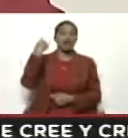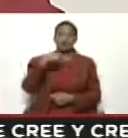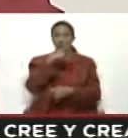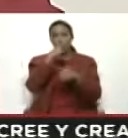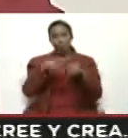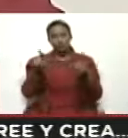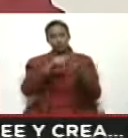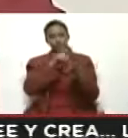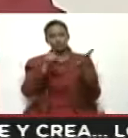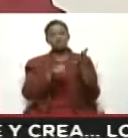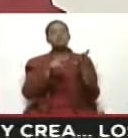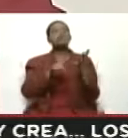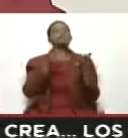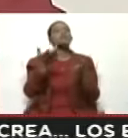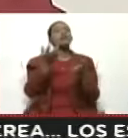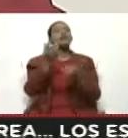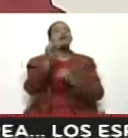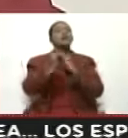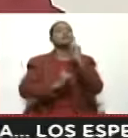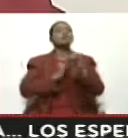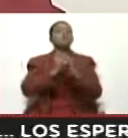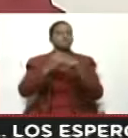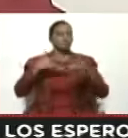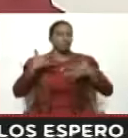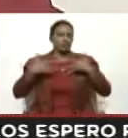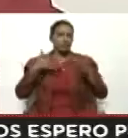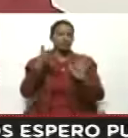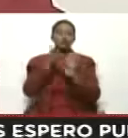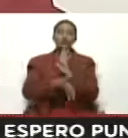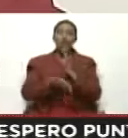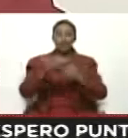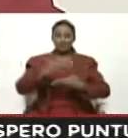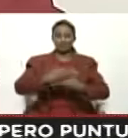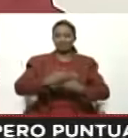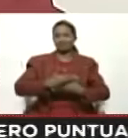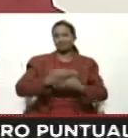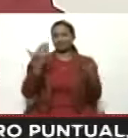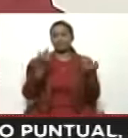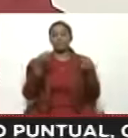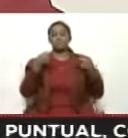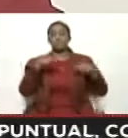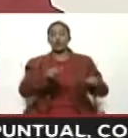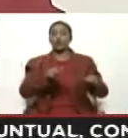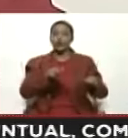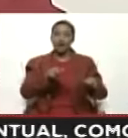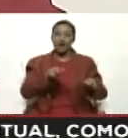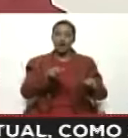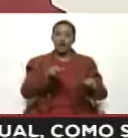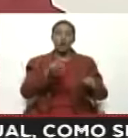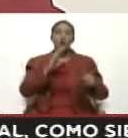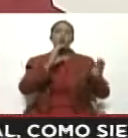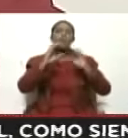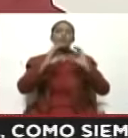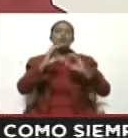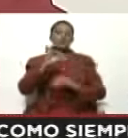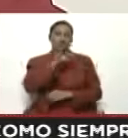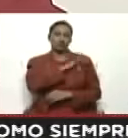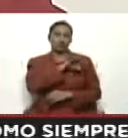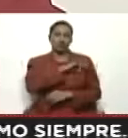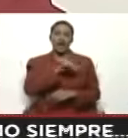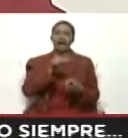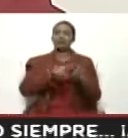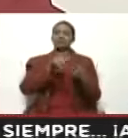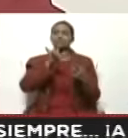e internacional para romper el bloqueo y la censura contra las redes del presidente y las noticias que